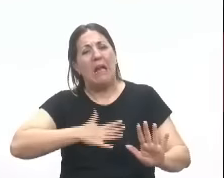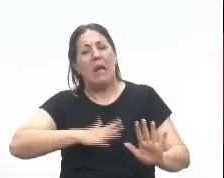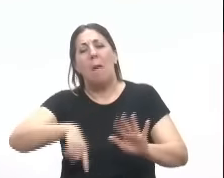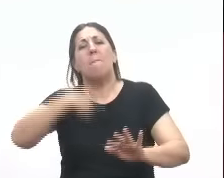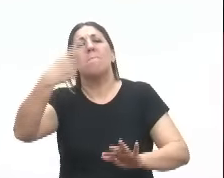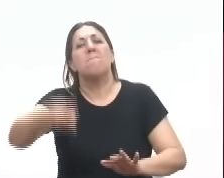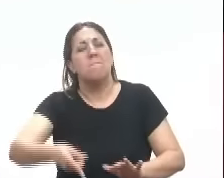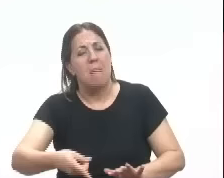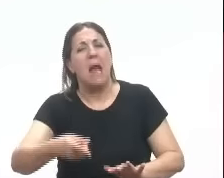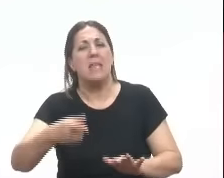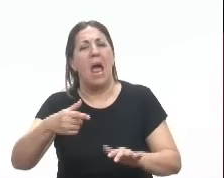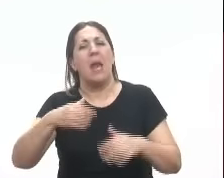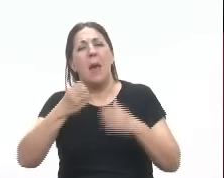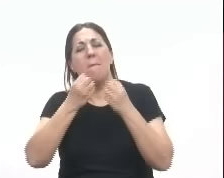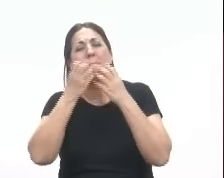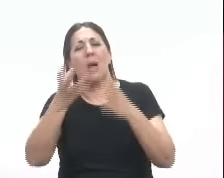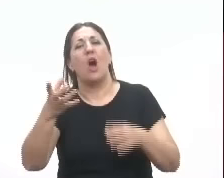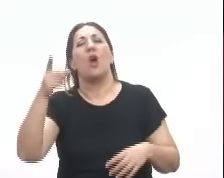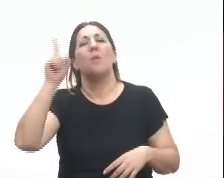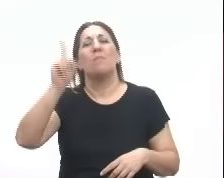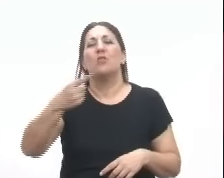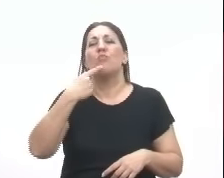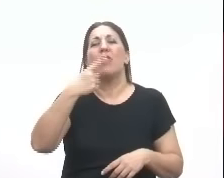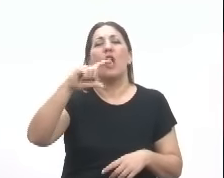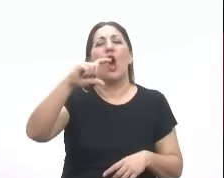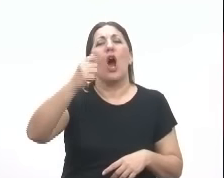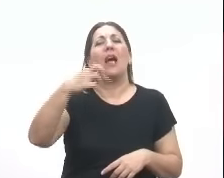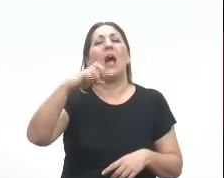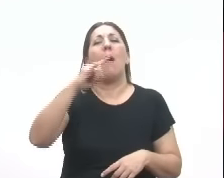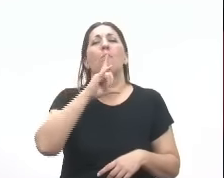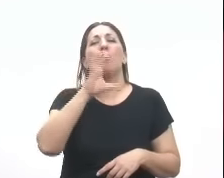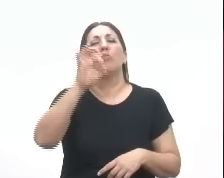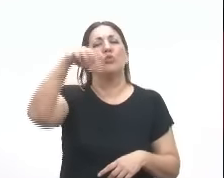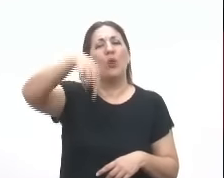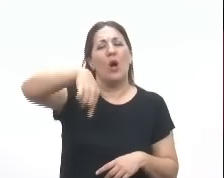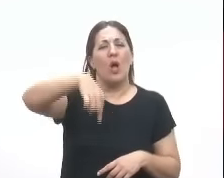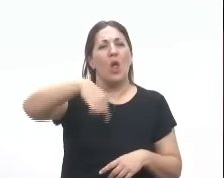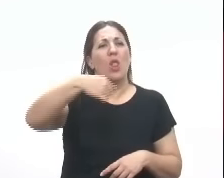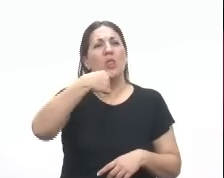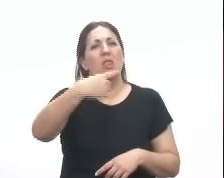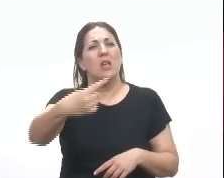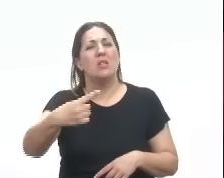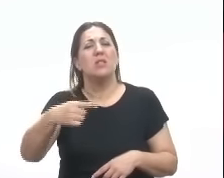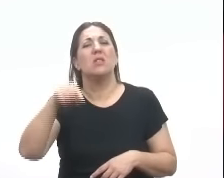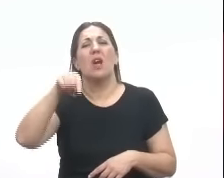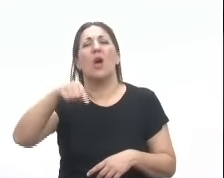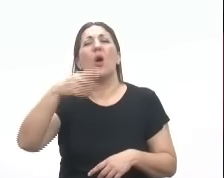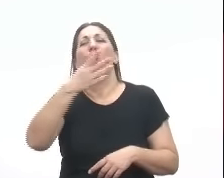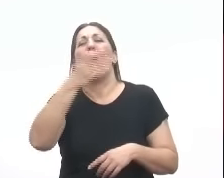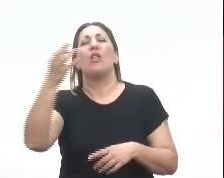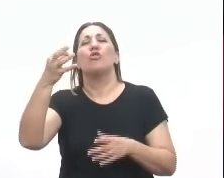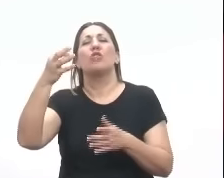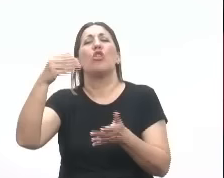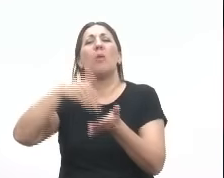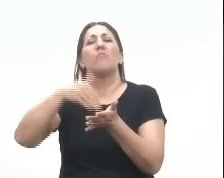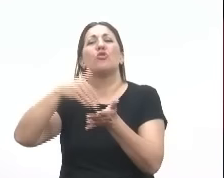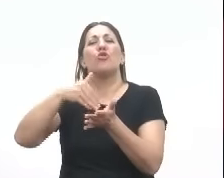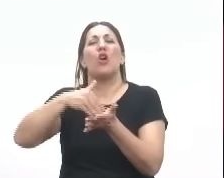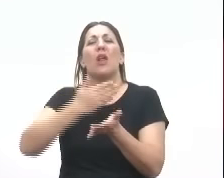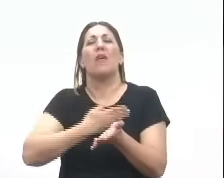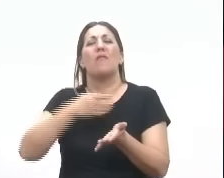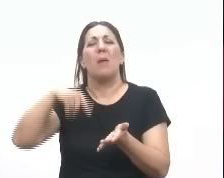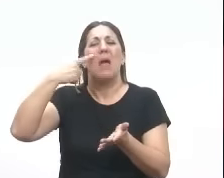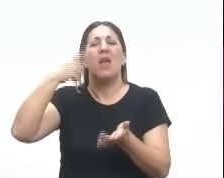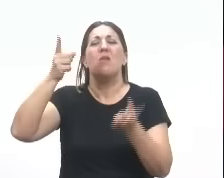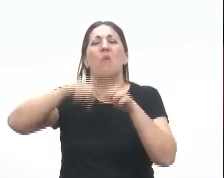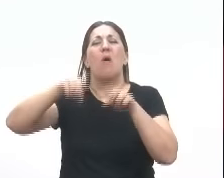verde. Esto que dijo Caputo ahora, que los centros de poco va a traer 800 millones ahí del Fondo Monetario, ese cuento ya lo hizo